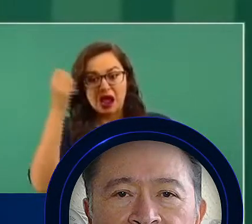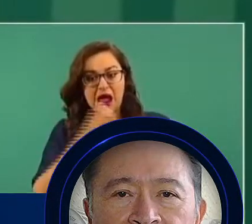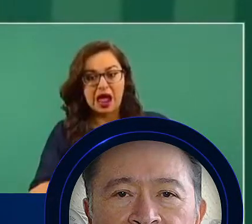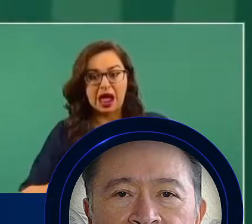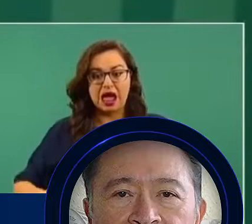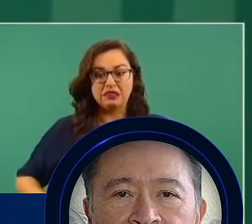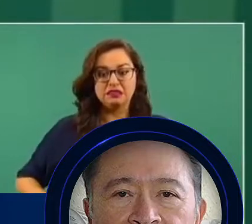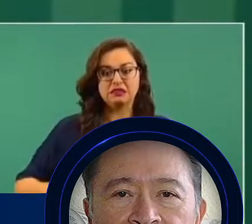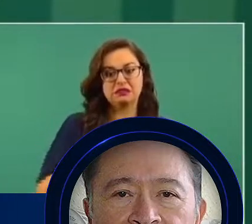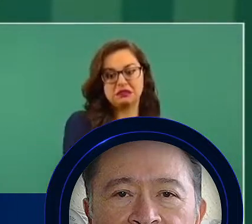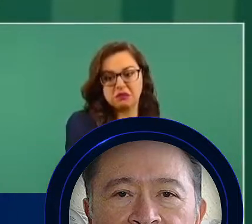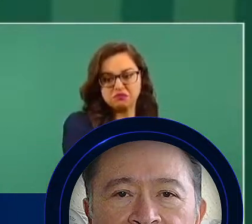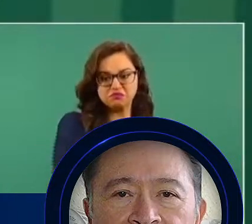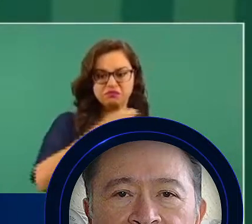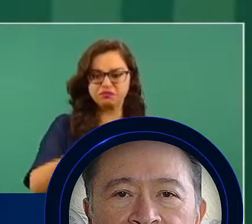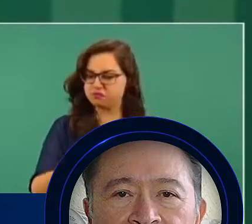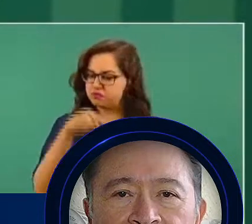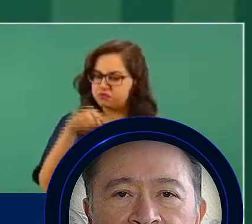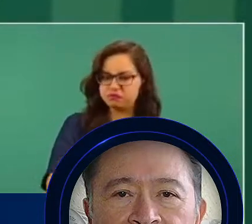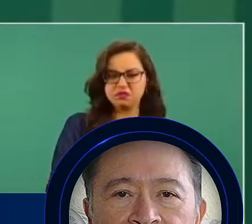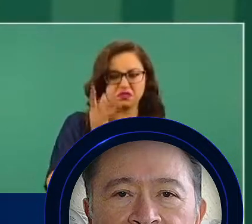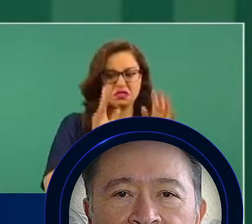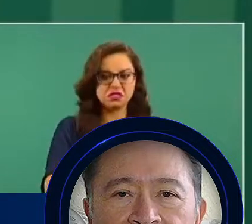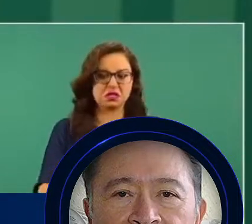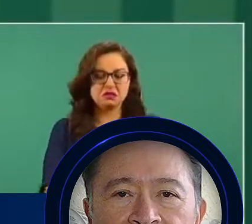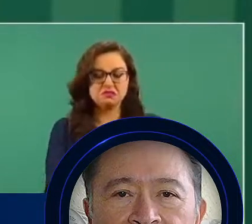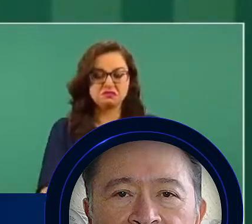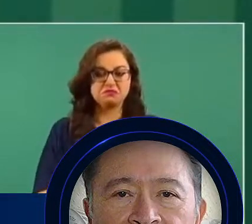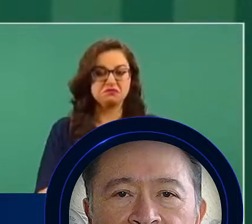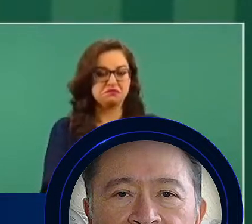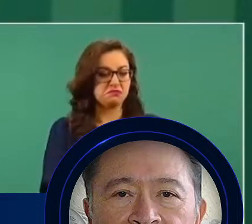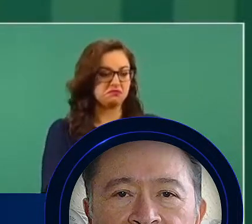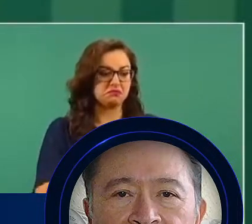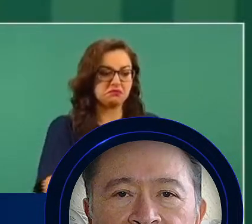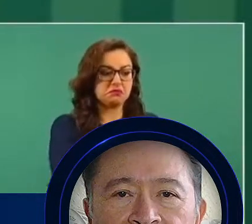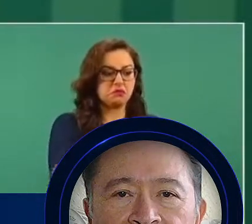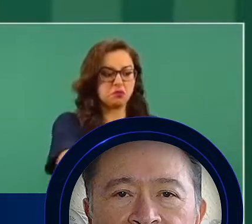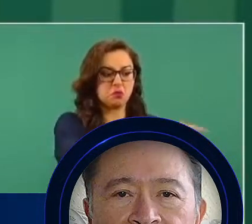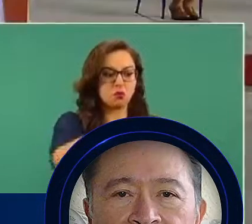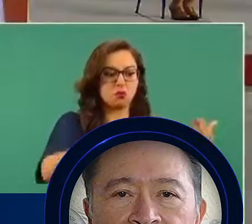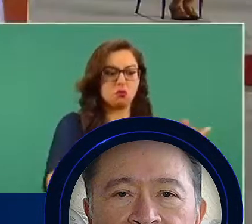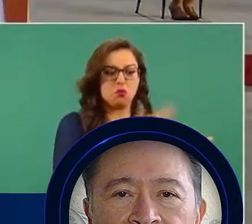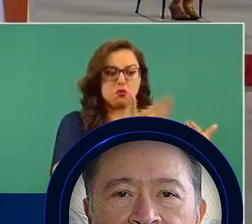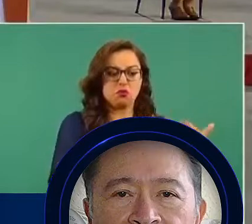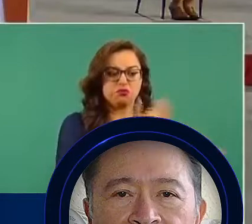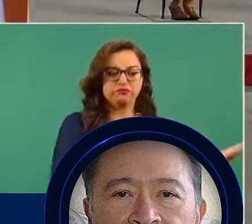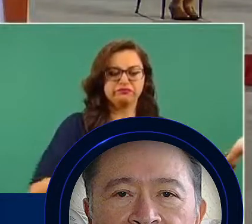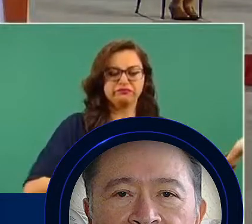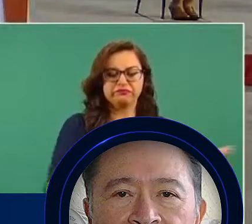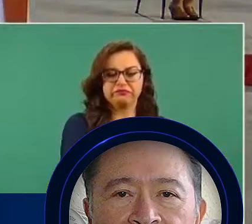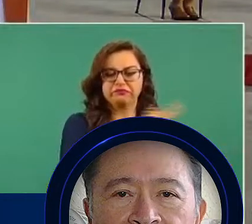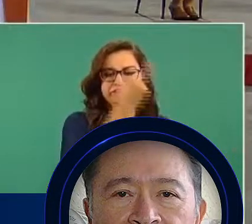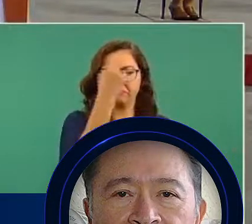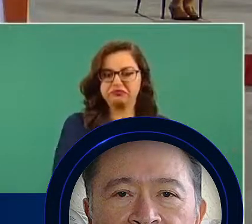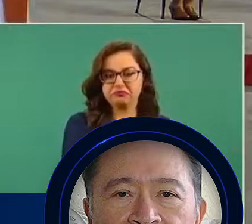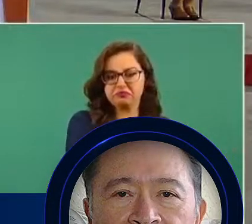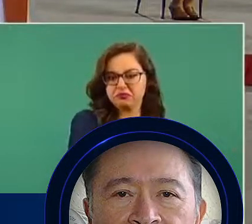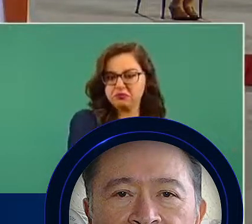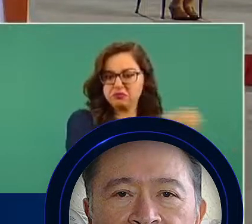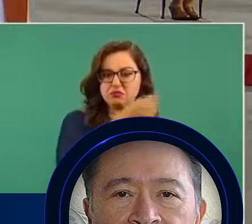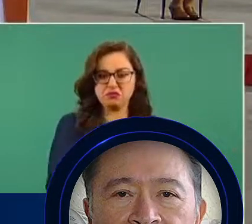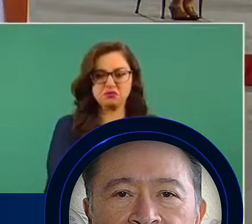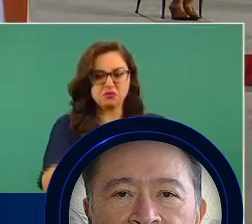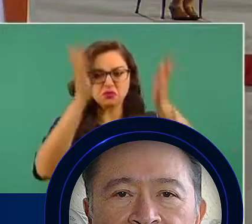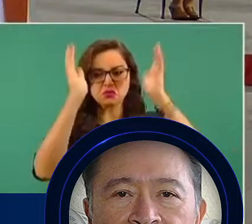unos pocos estados Los que Morena está gobernando Y ahora también